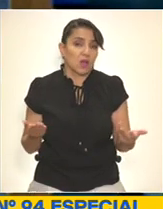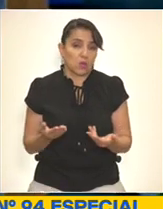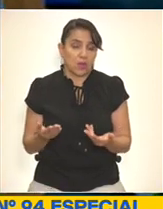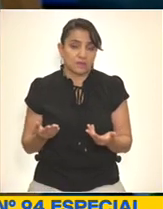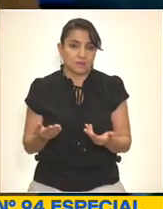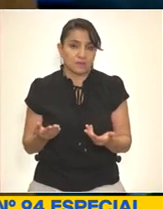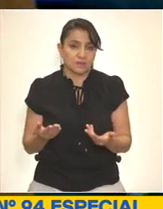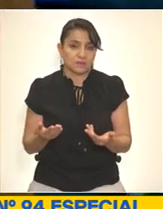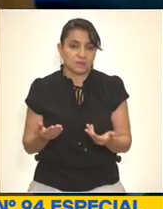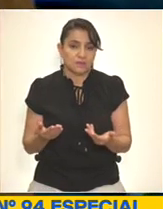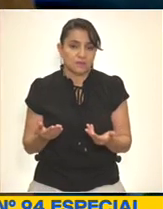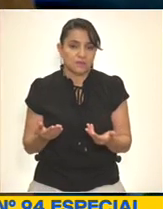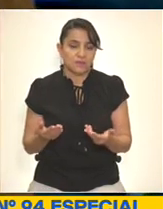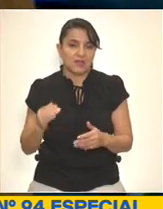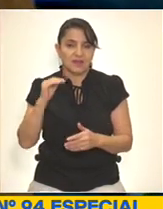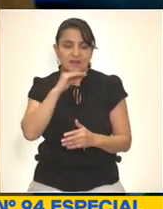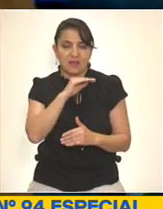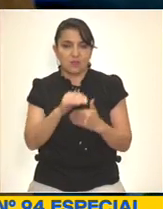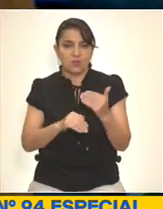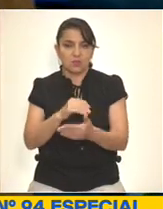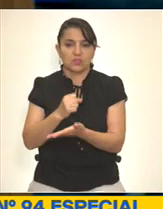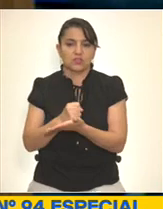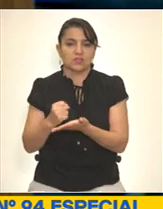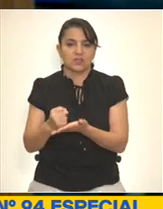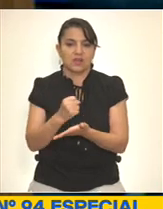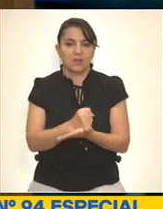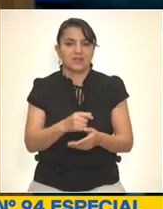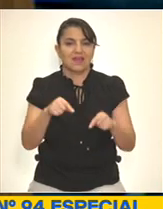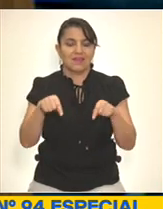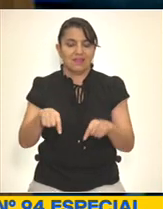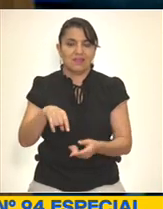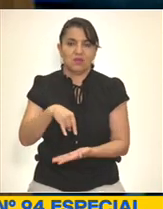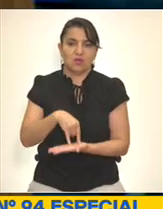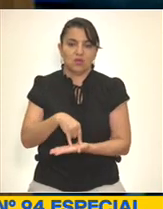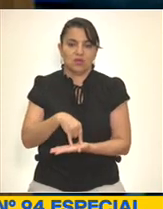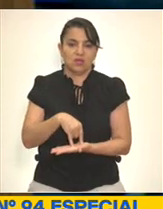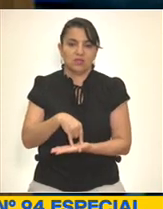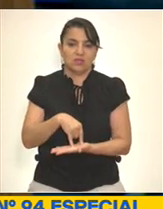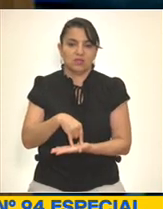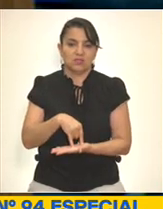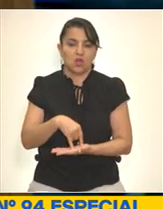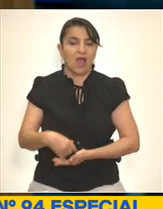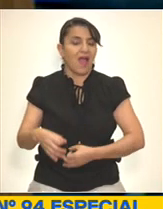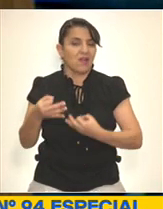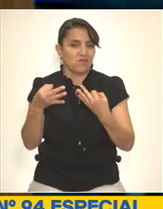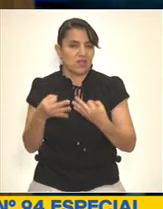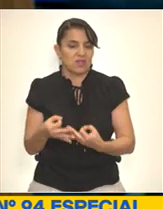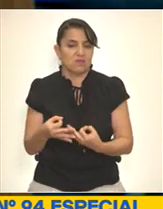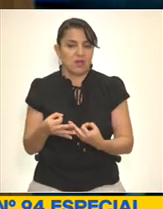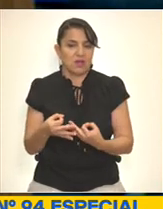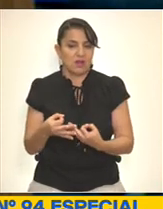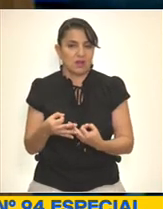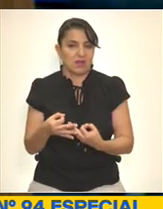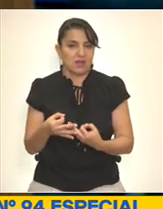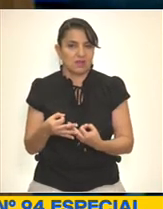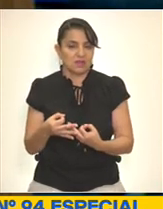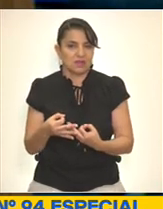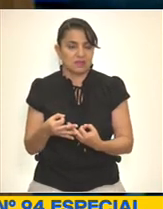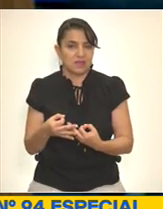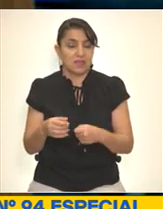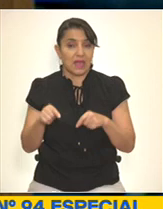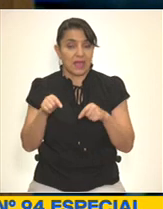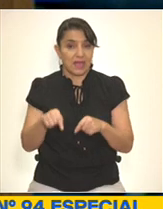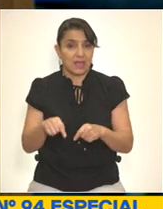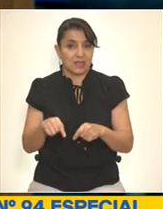el cual tendría un rápido proceso de tramitación en este Congreso, al punto de afirmarse que se esperaba que aquella